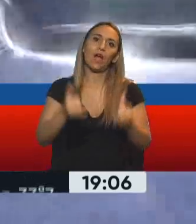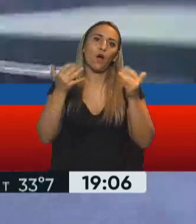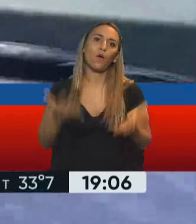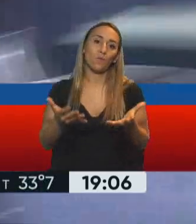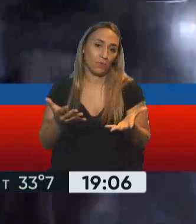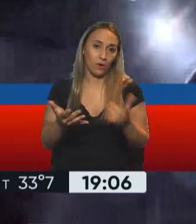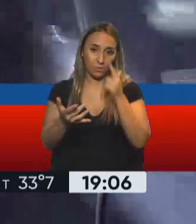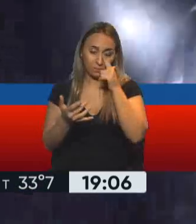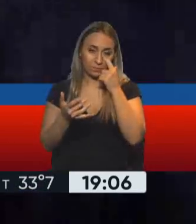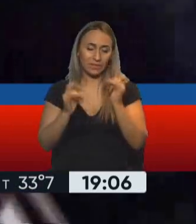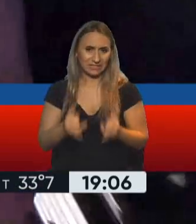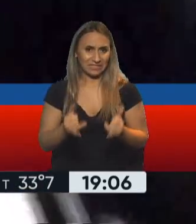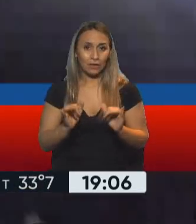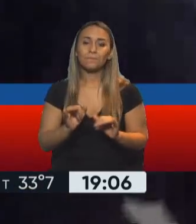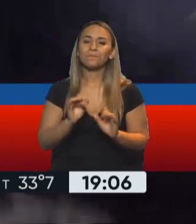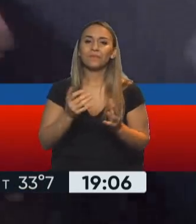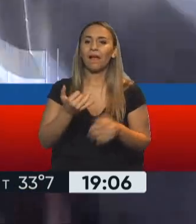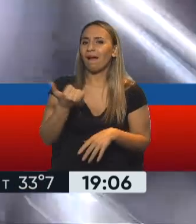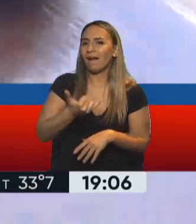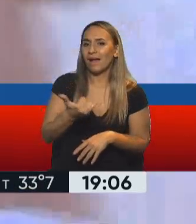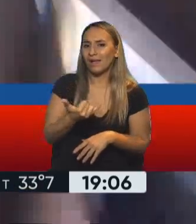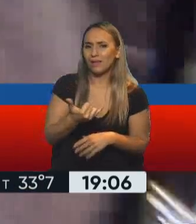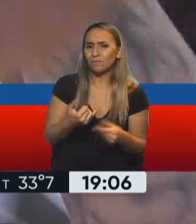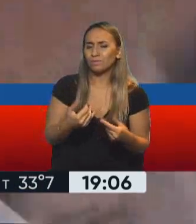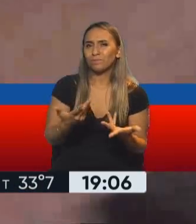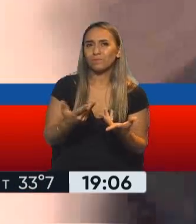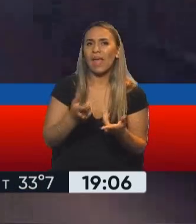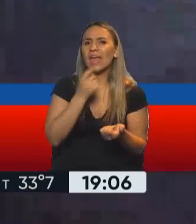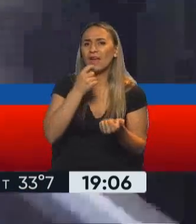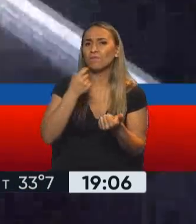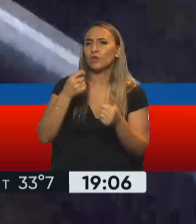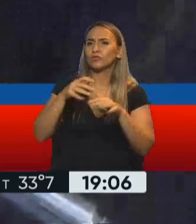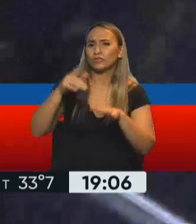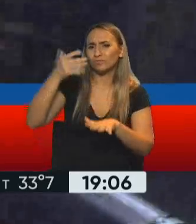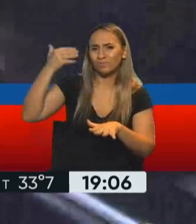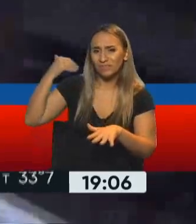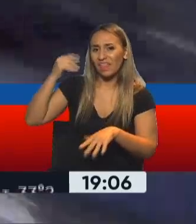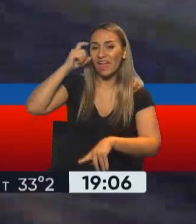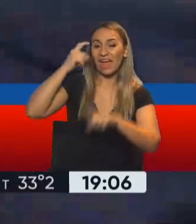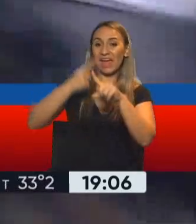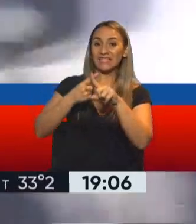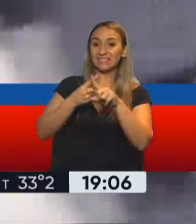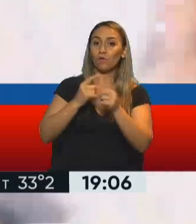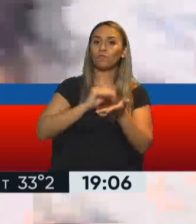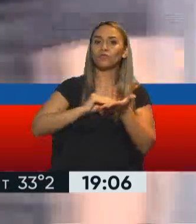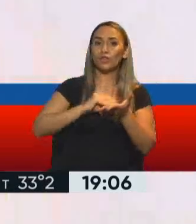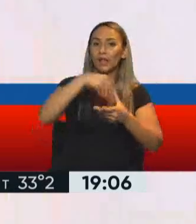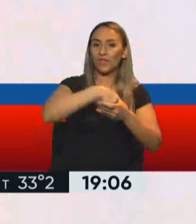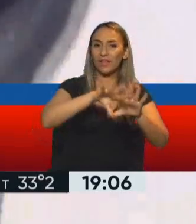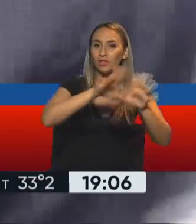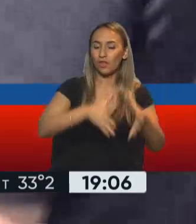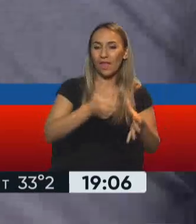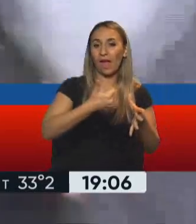podía haberla tomado igual. Y hay toneladas de ejemplos de agentes y exagentes de inteligencia que fueron